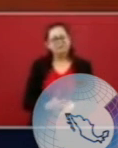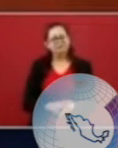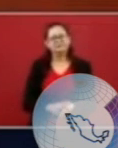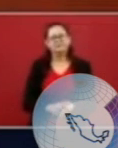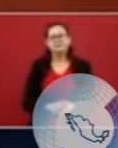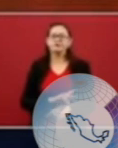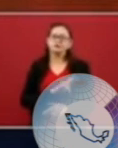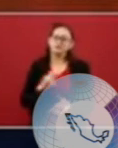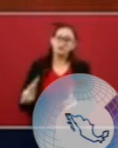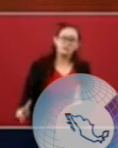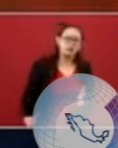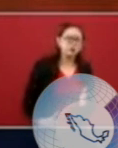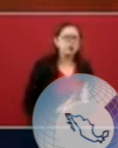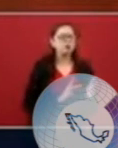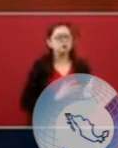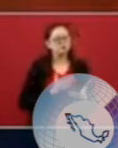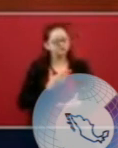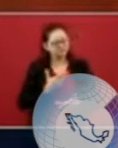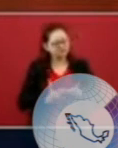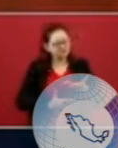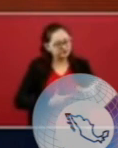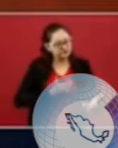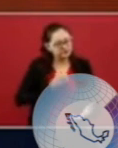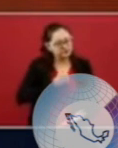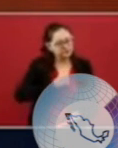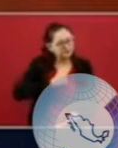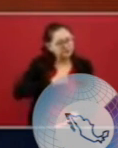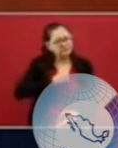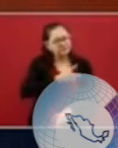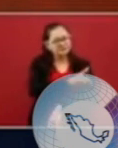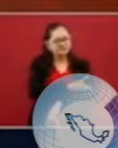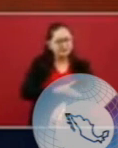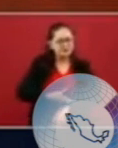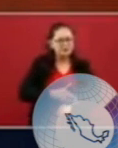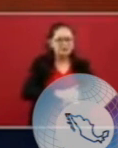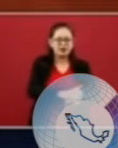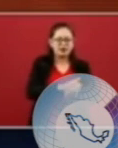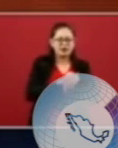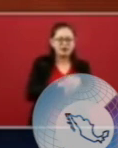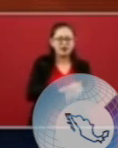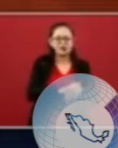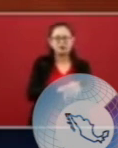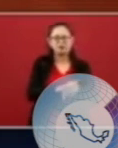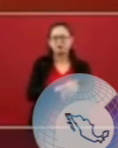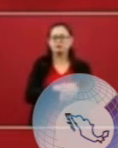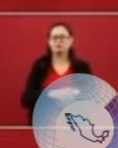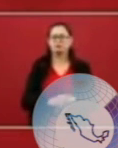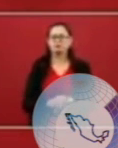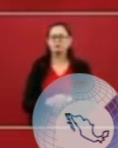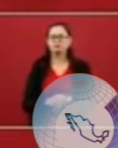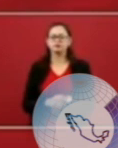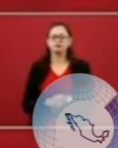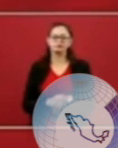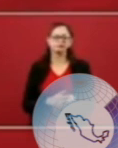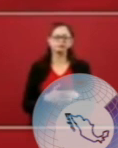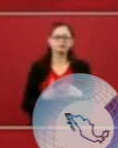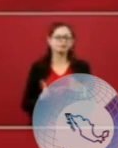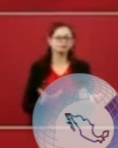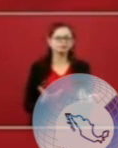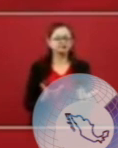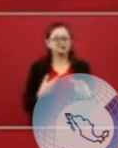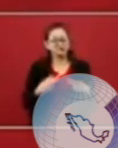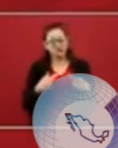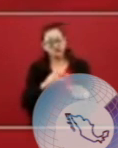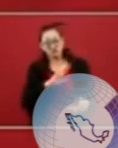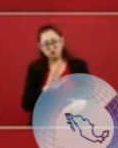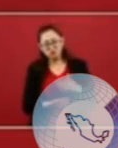de nuevo a los familiares, a los amigos, a los que perdieron la vida.